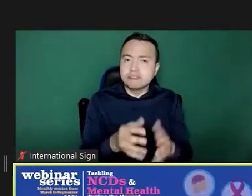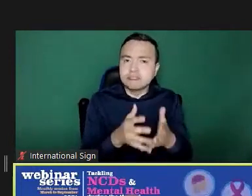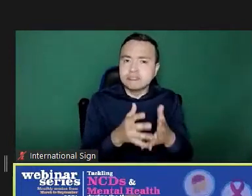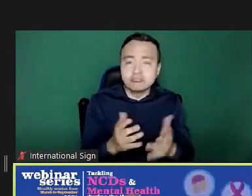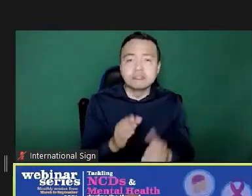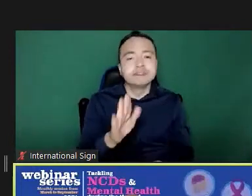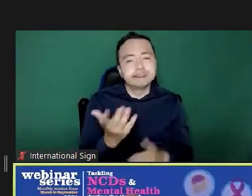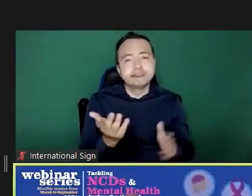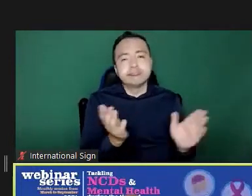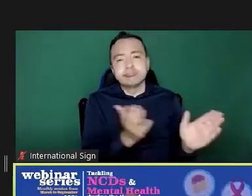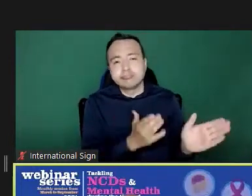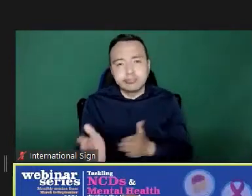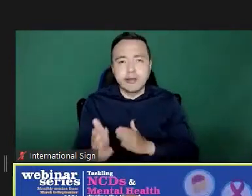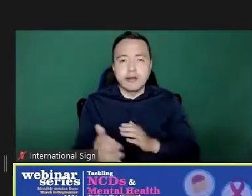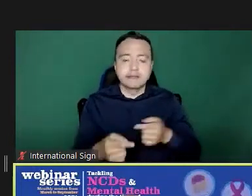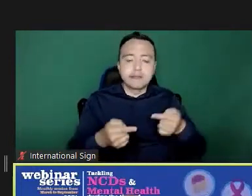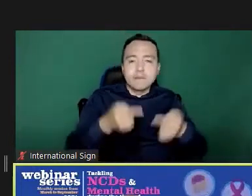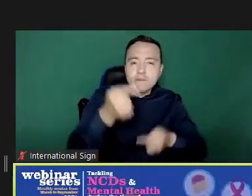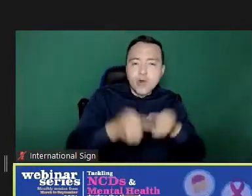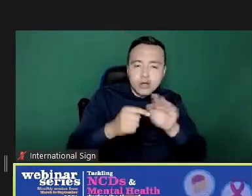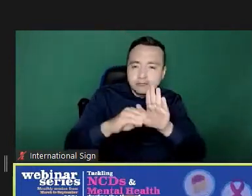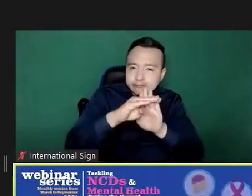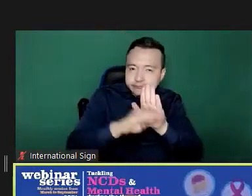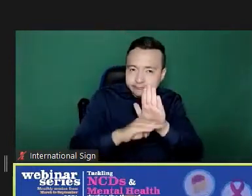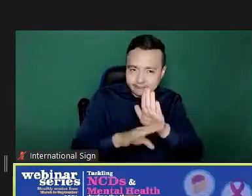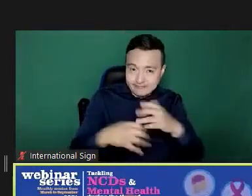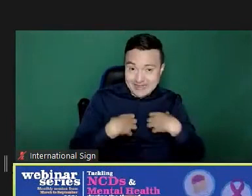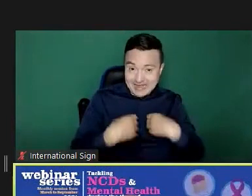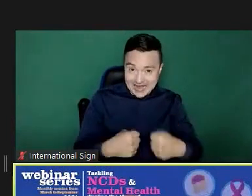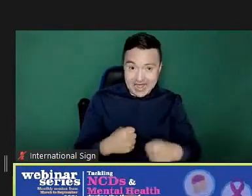salud a nivel nacional deben incluir